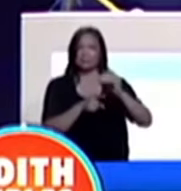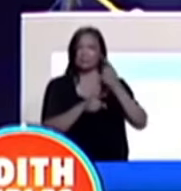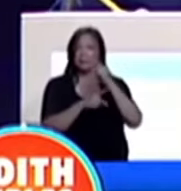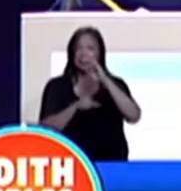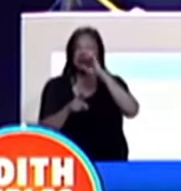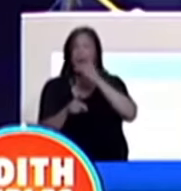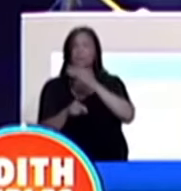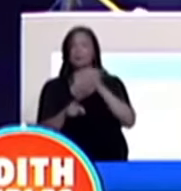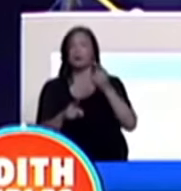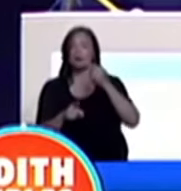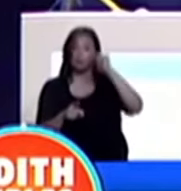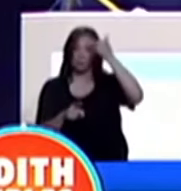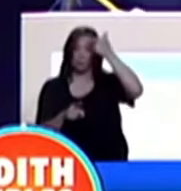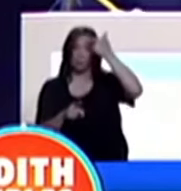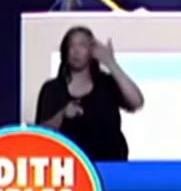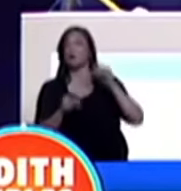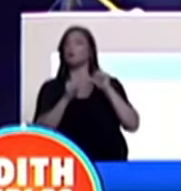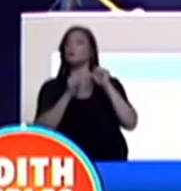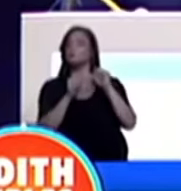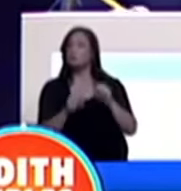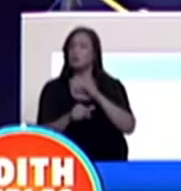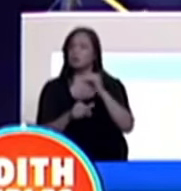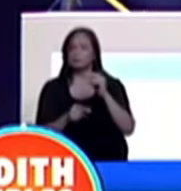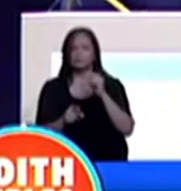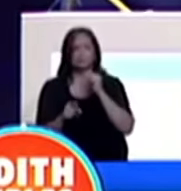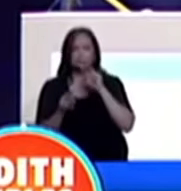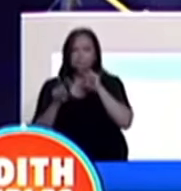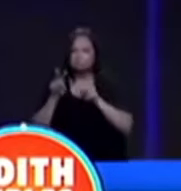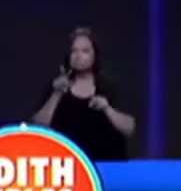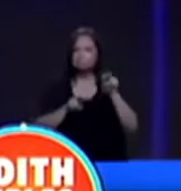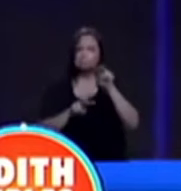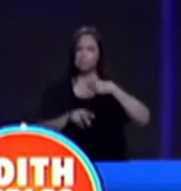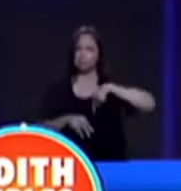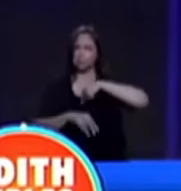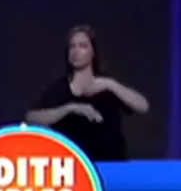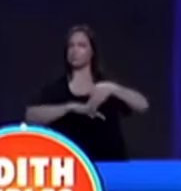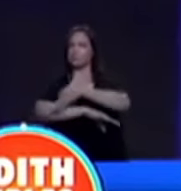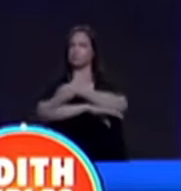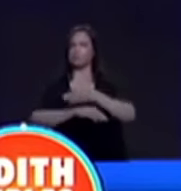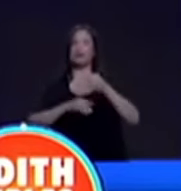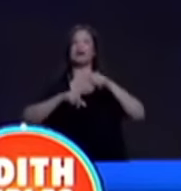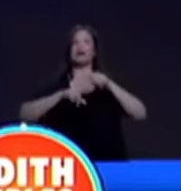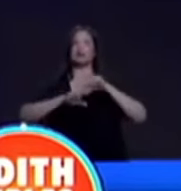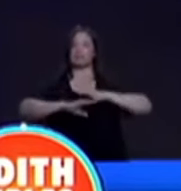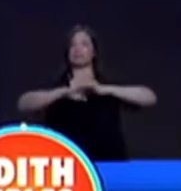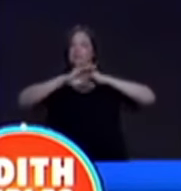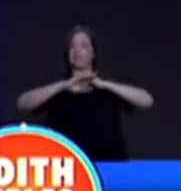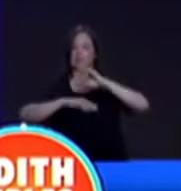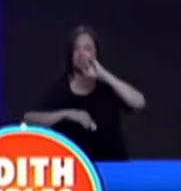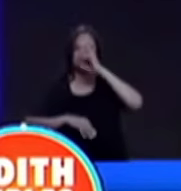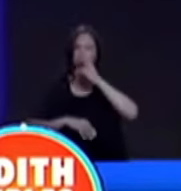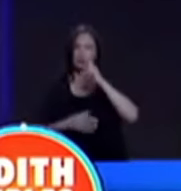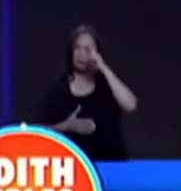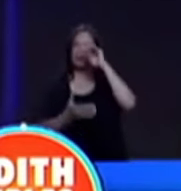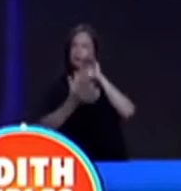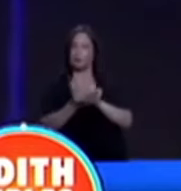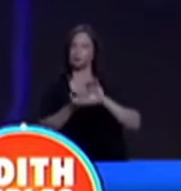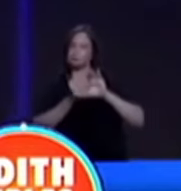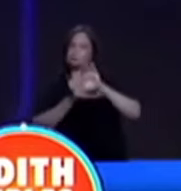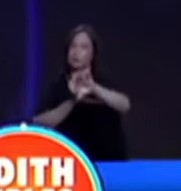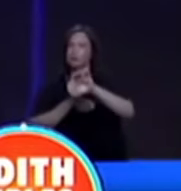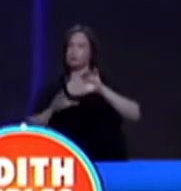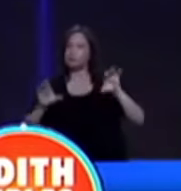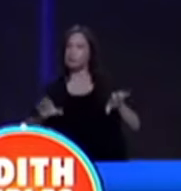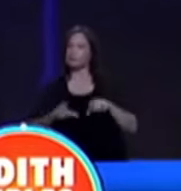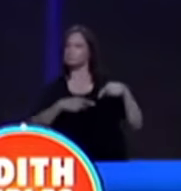y nuestro país, nuestro gobierno se ha mantenido celoso y vigilante de nuestra frontera para defender a nuestra patria. Creo que las inversiones